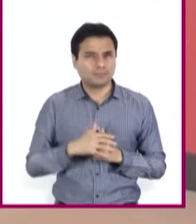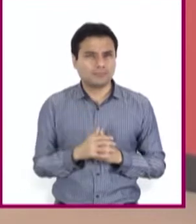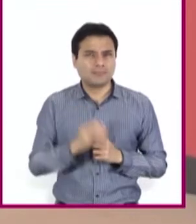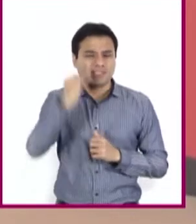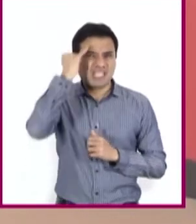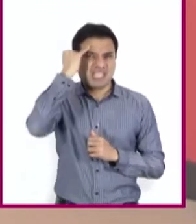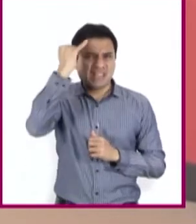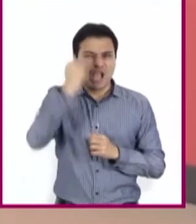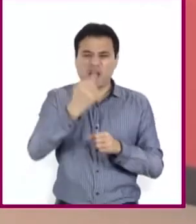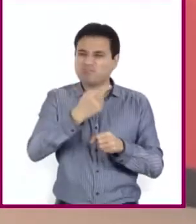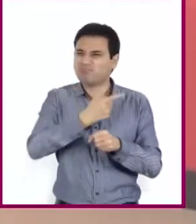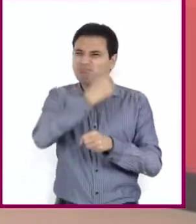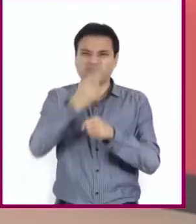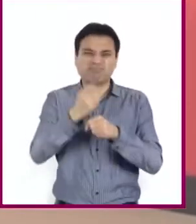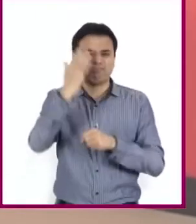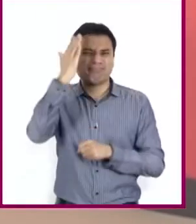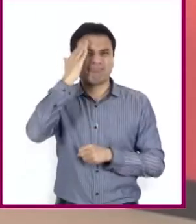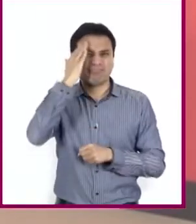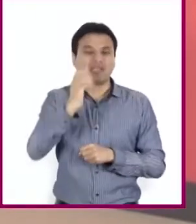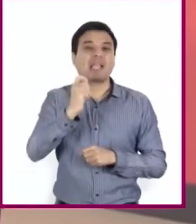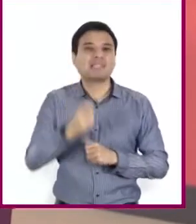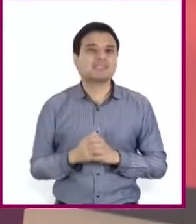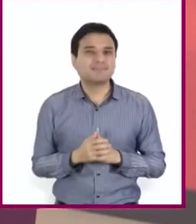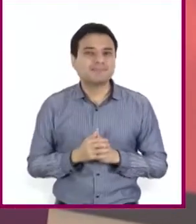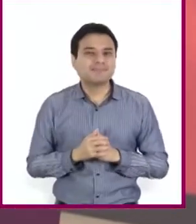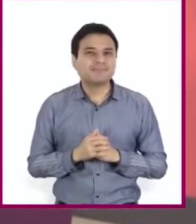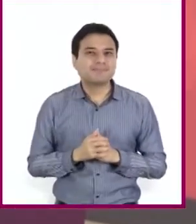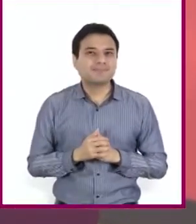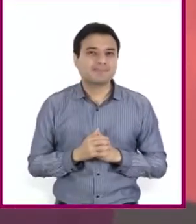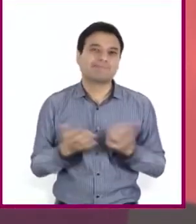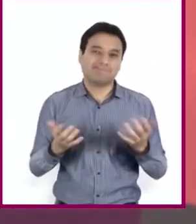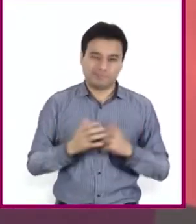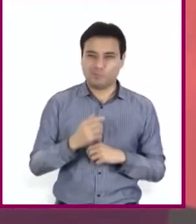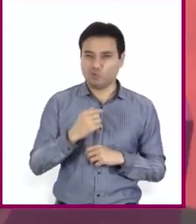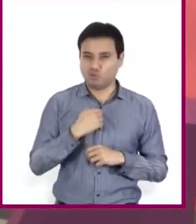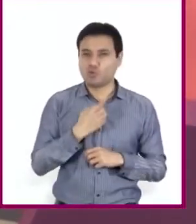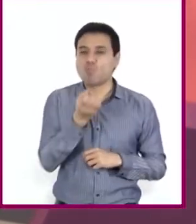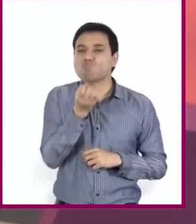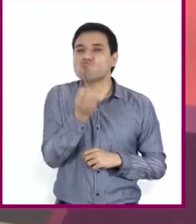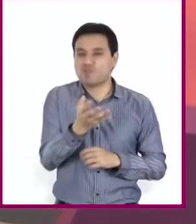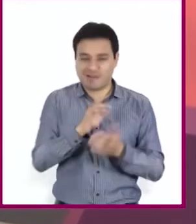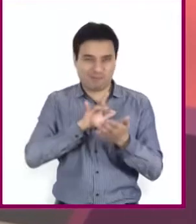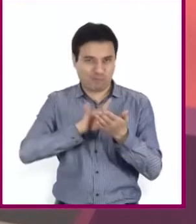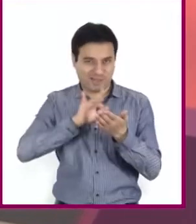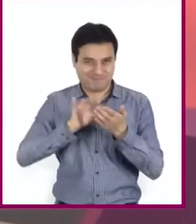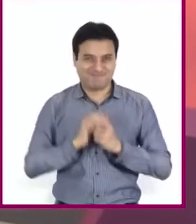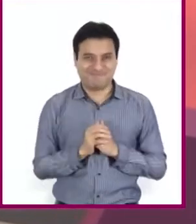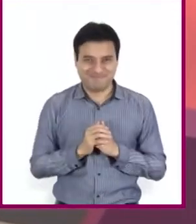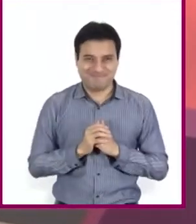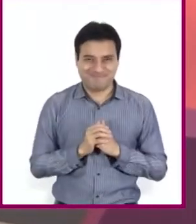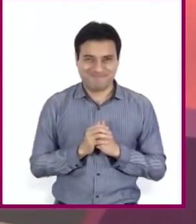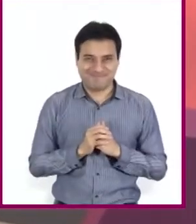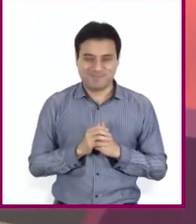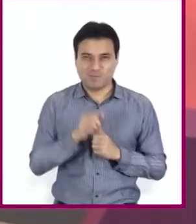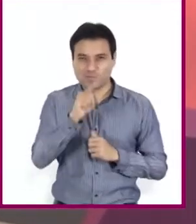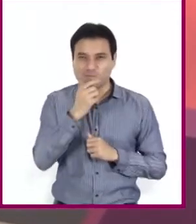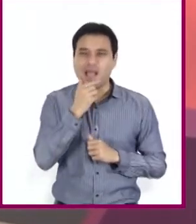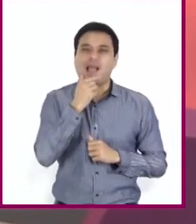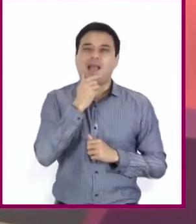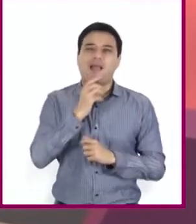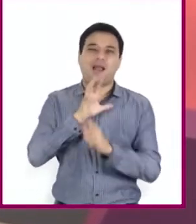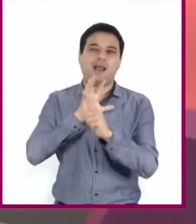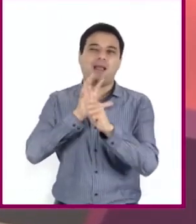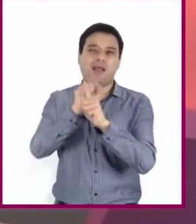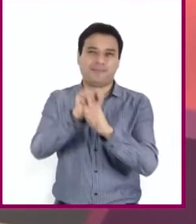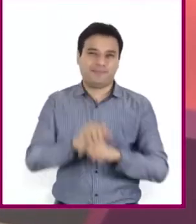idea principal o primaria? Por ser el primer párrafo, les voy a dar una pequeña ayuda para que ubiquen fácilmente